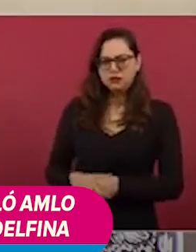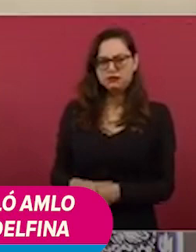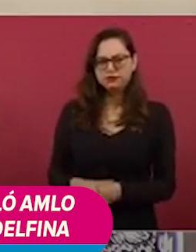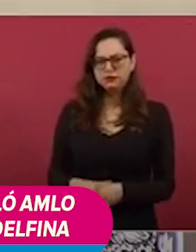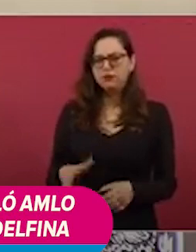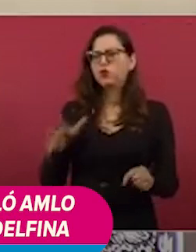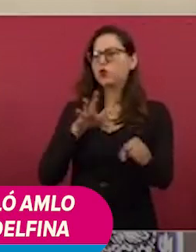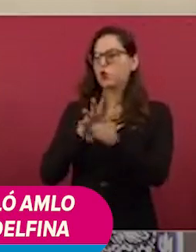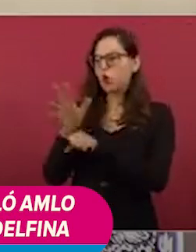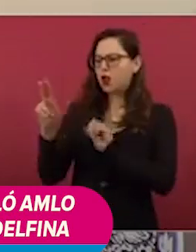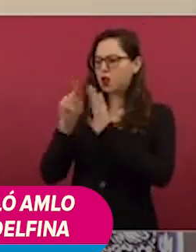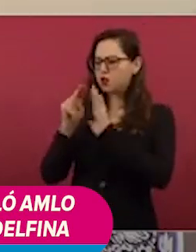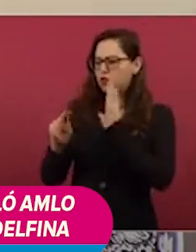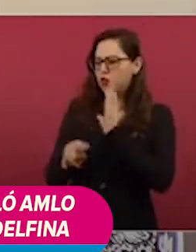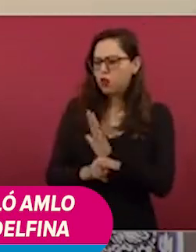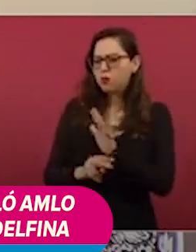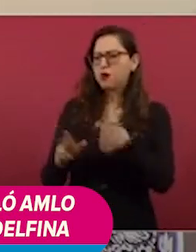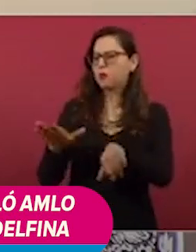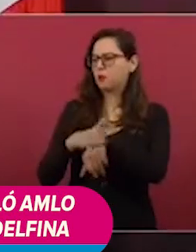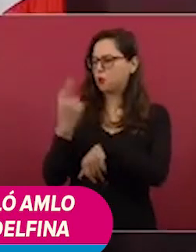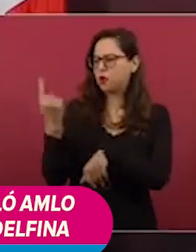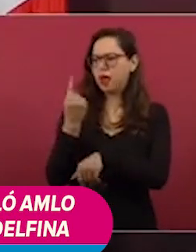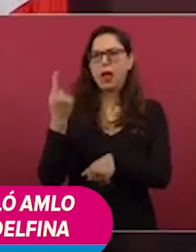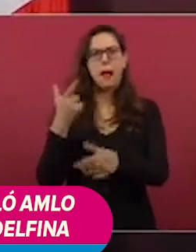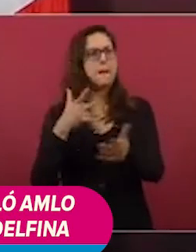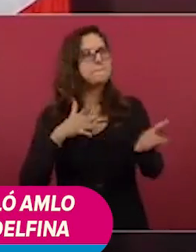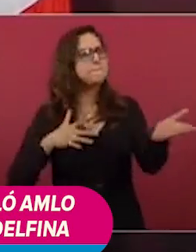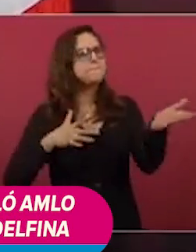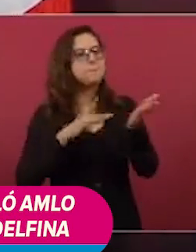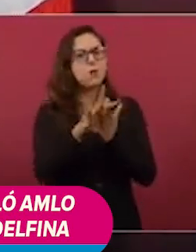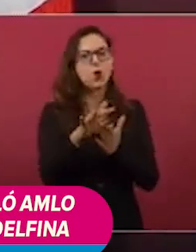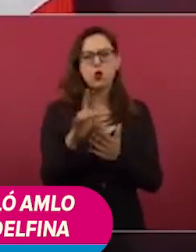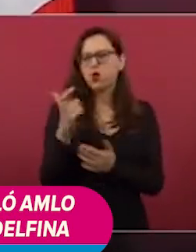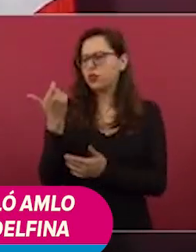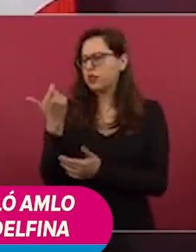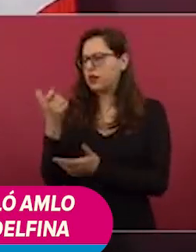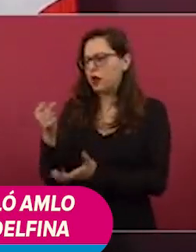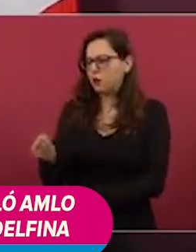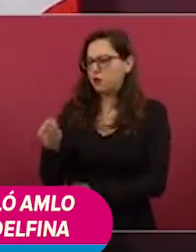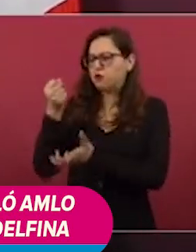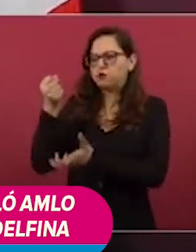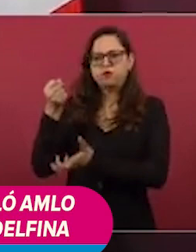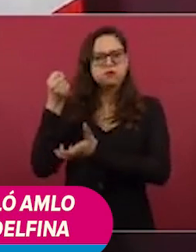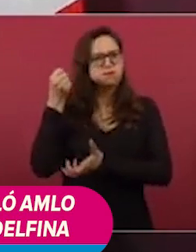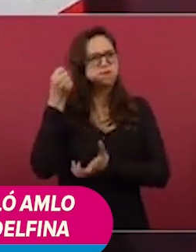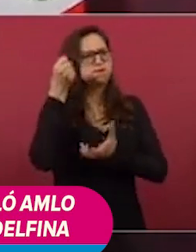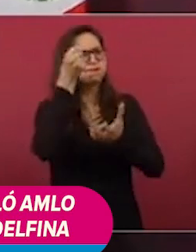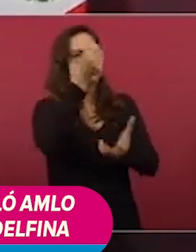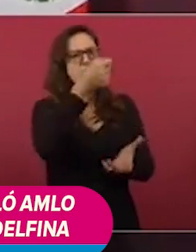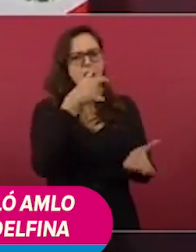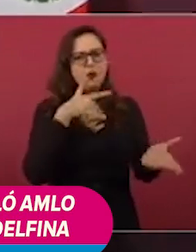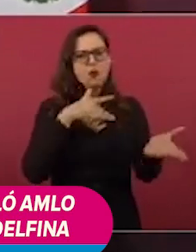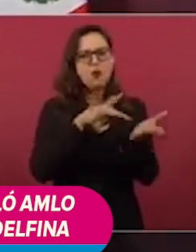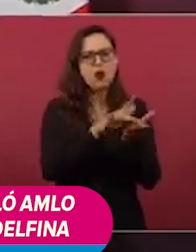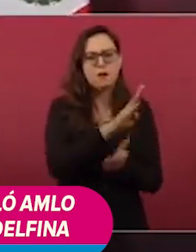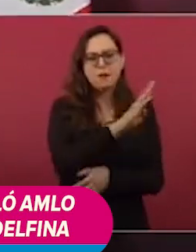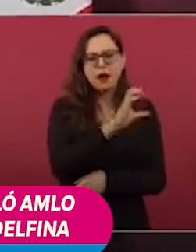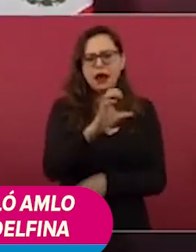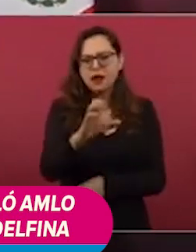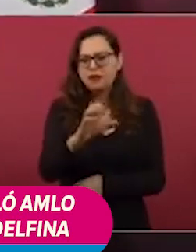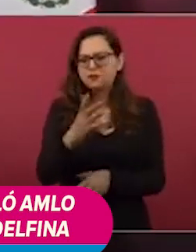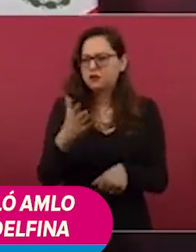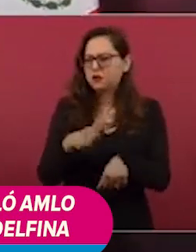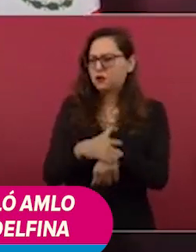bajo qué criterio se amplió el presupuesto de la Universidad de Baja California. De ese